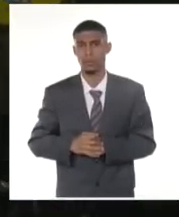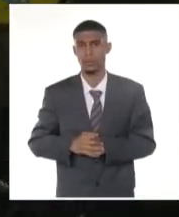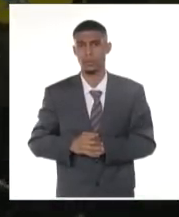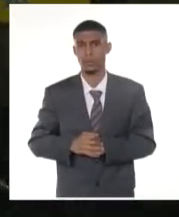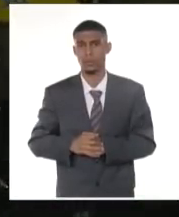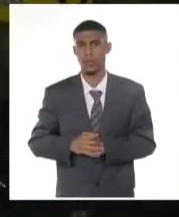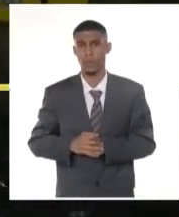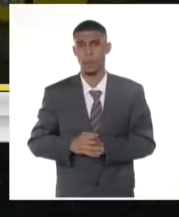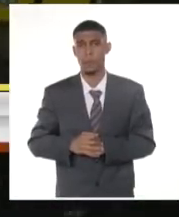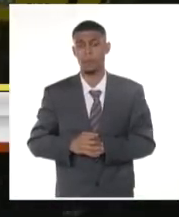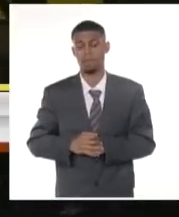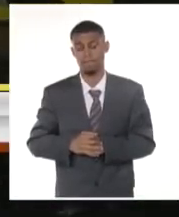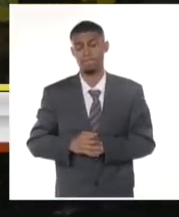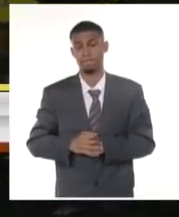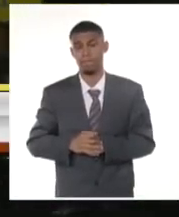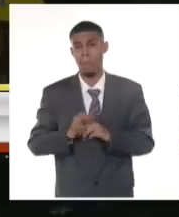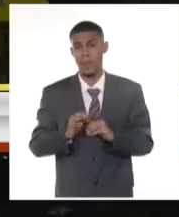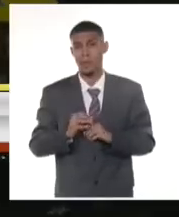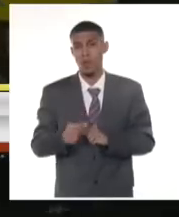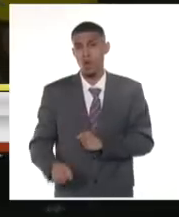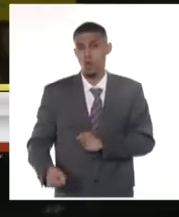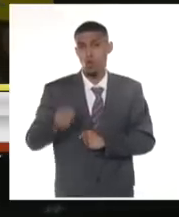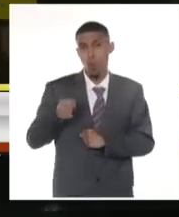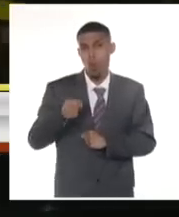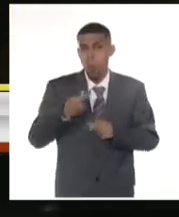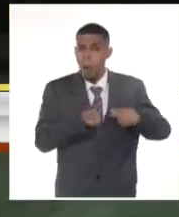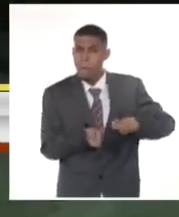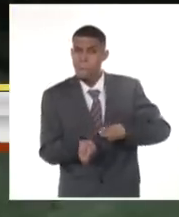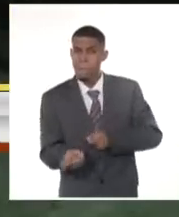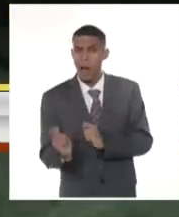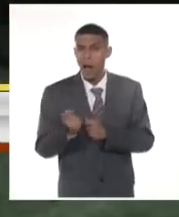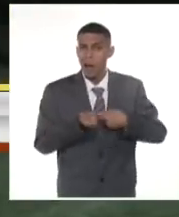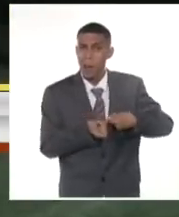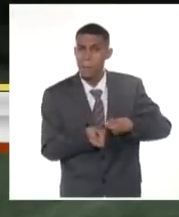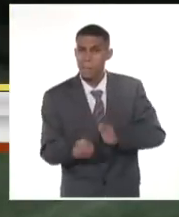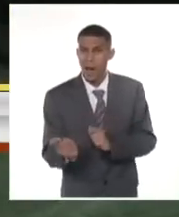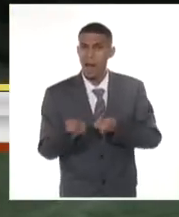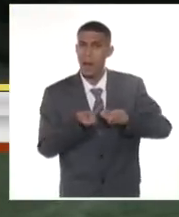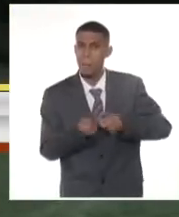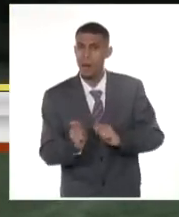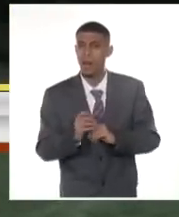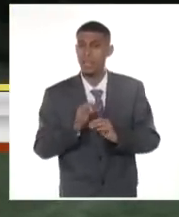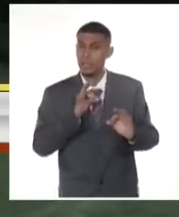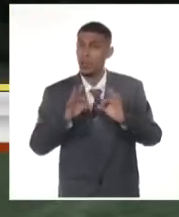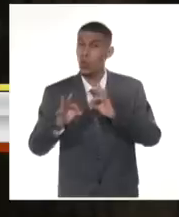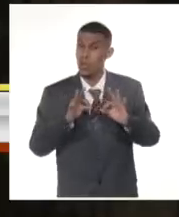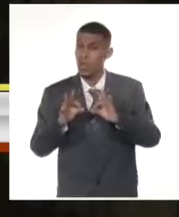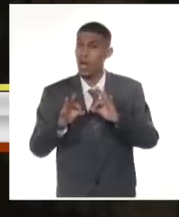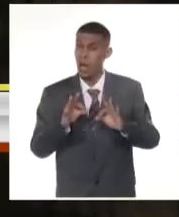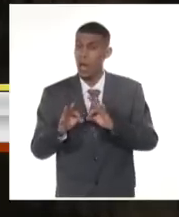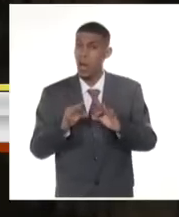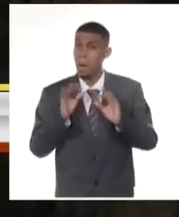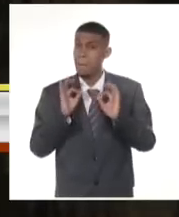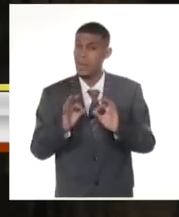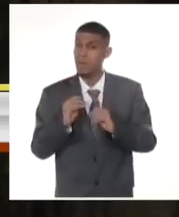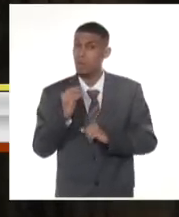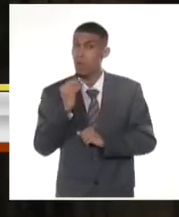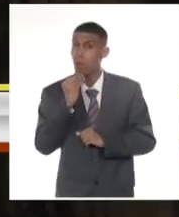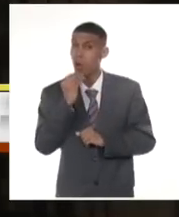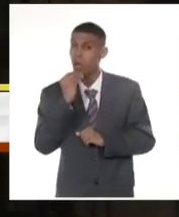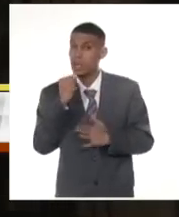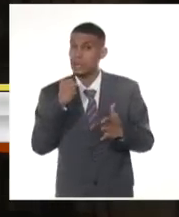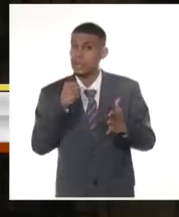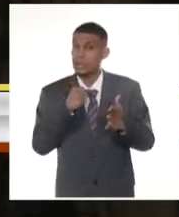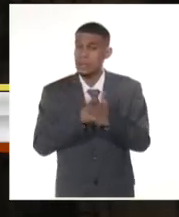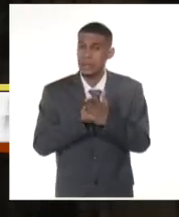Con palas y cubo a cubo, así recogían el hollín y los escombros, con sumo cuidado para impedir el colapso de parte de la